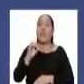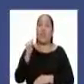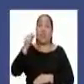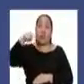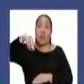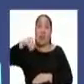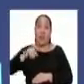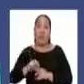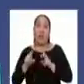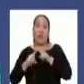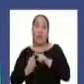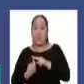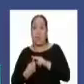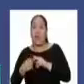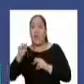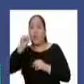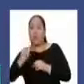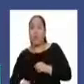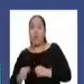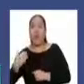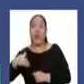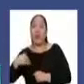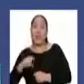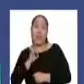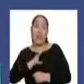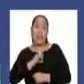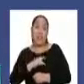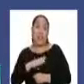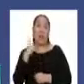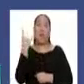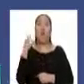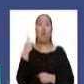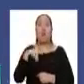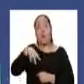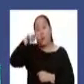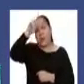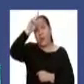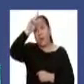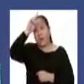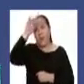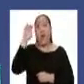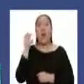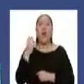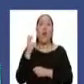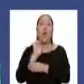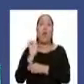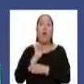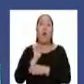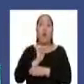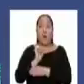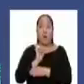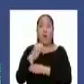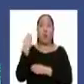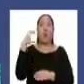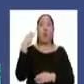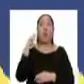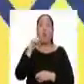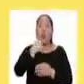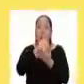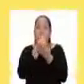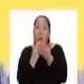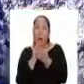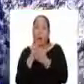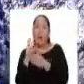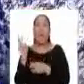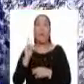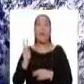de Argentina, Chile, Bolivia, Perú, Ecuador, Colombia y parte de Venezuela. Y su pico más